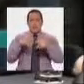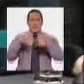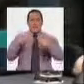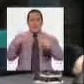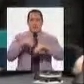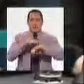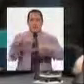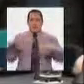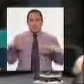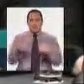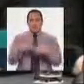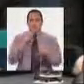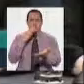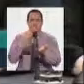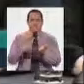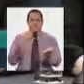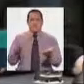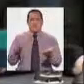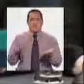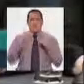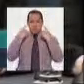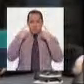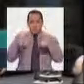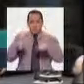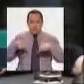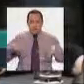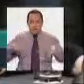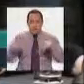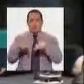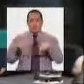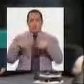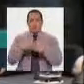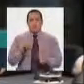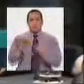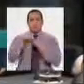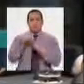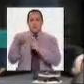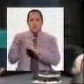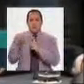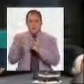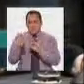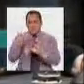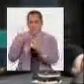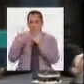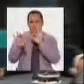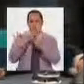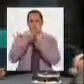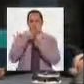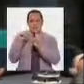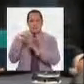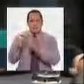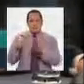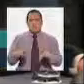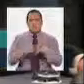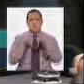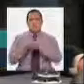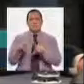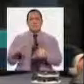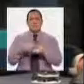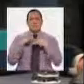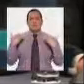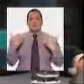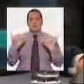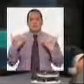groseramente, arbitrariamente un audio, poner frases, sacar palabras y de esta manera